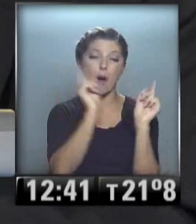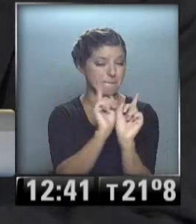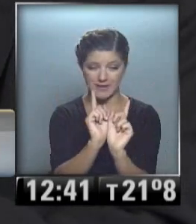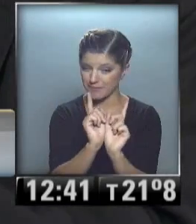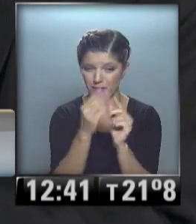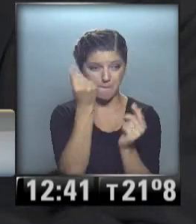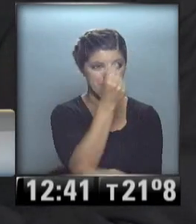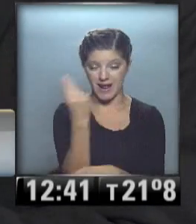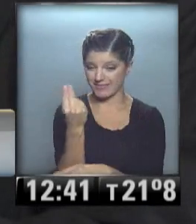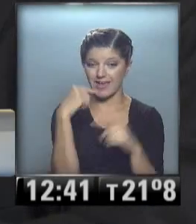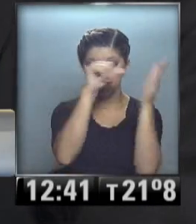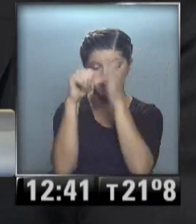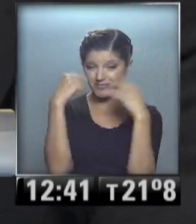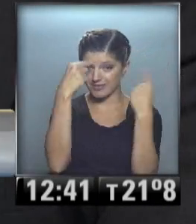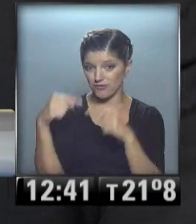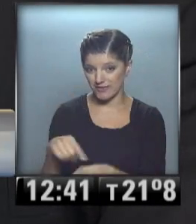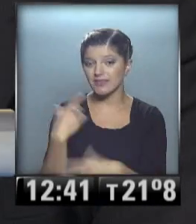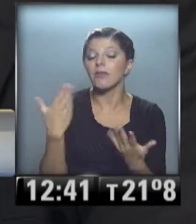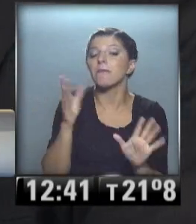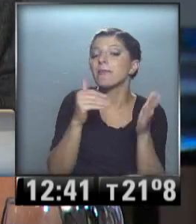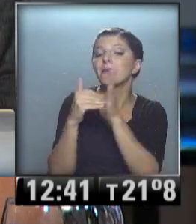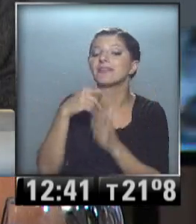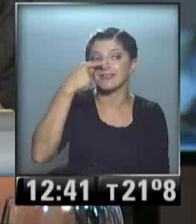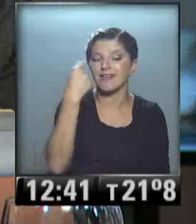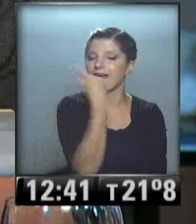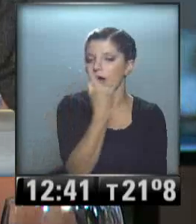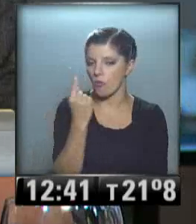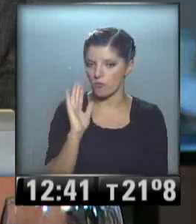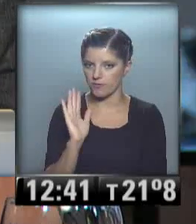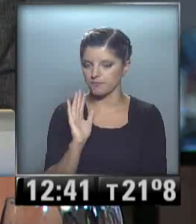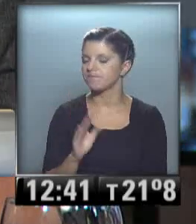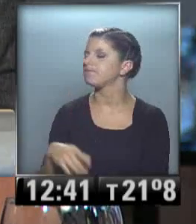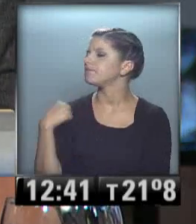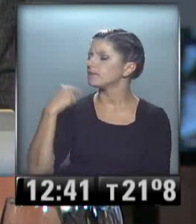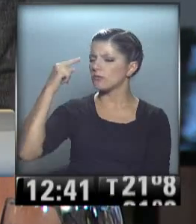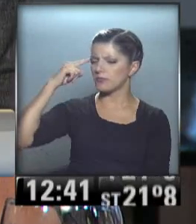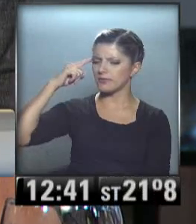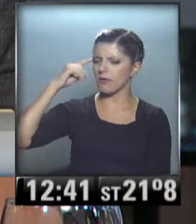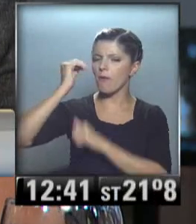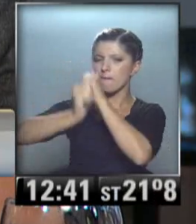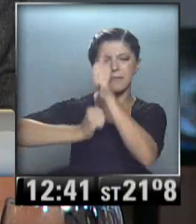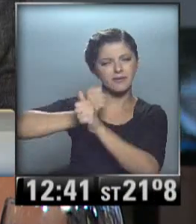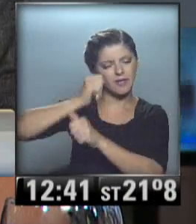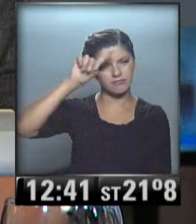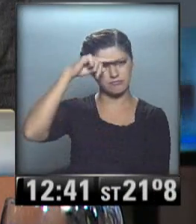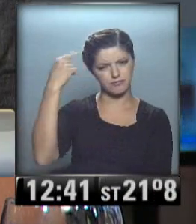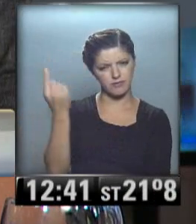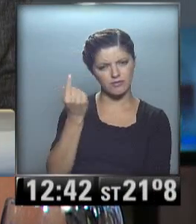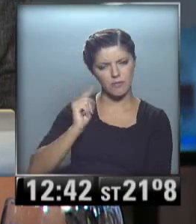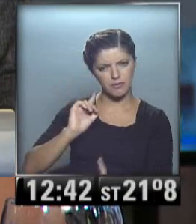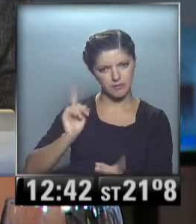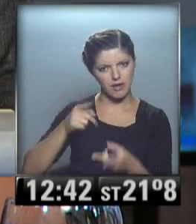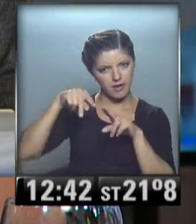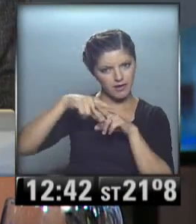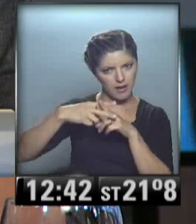jugando a lo que más le interese en cada momento, ¿no? No, estaba pensando en empresas multinacionales, efectivamente, pero también que cuentan con